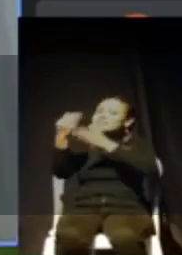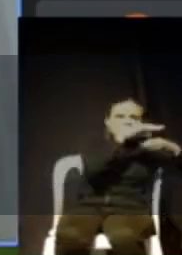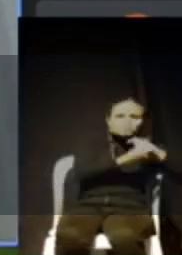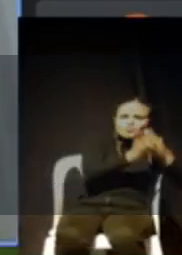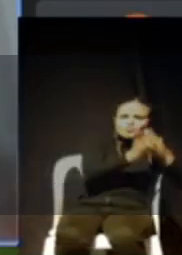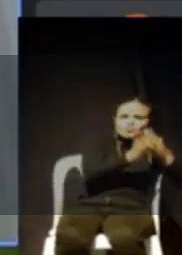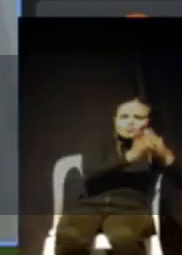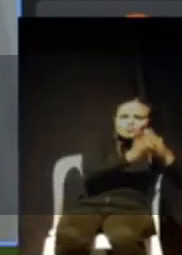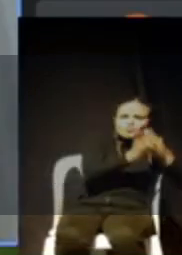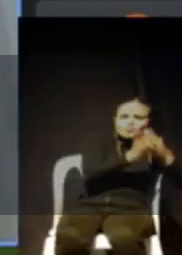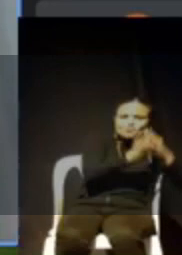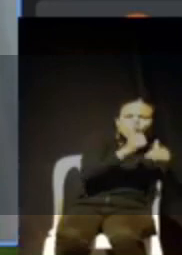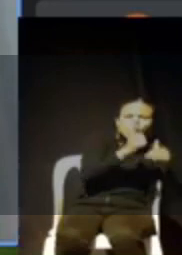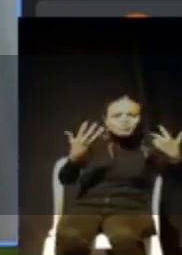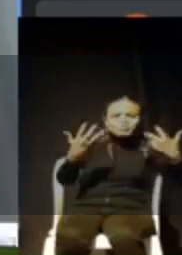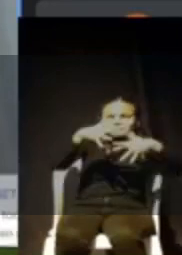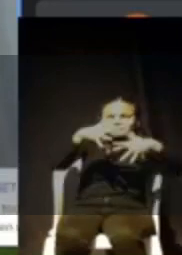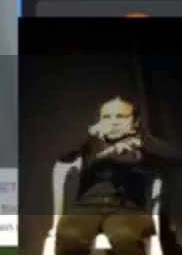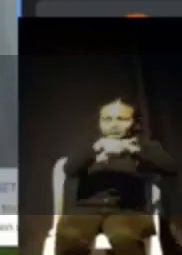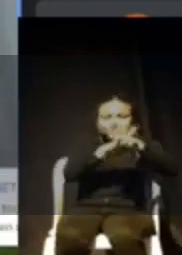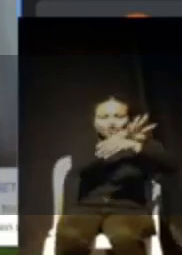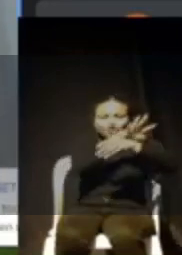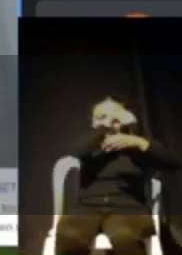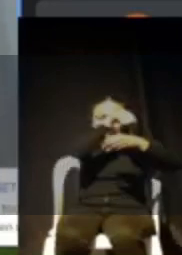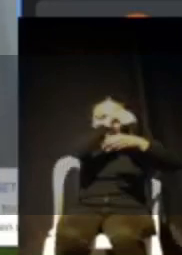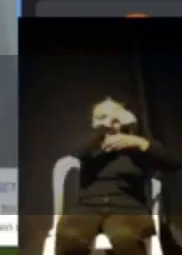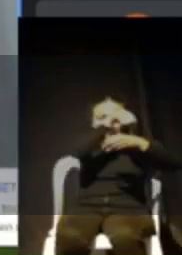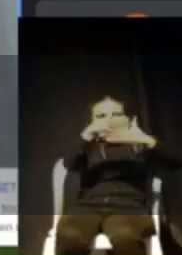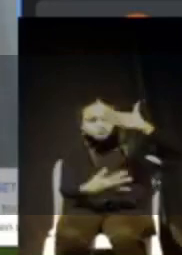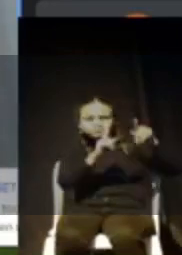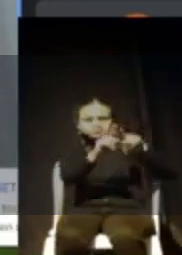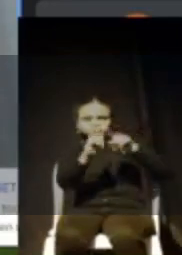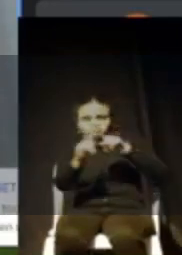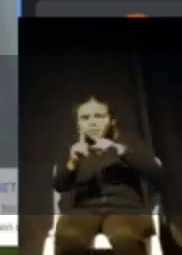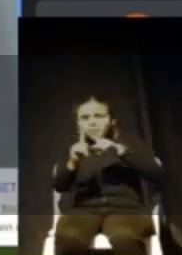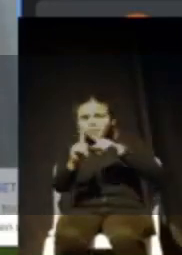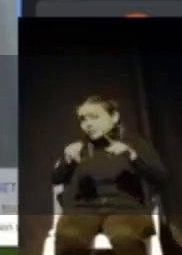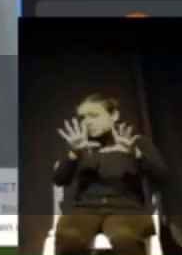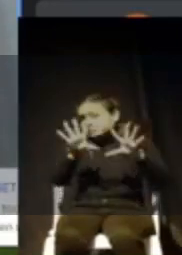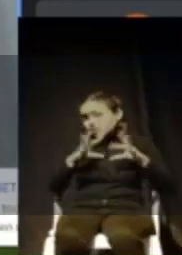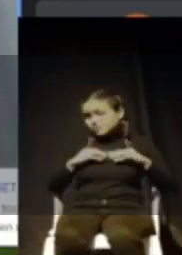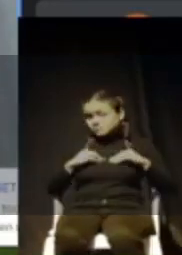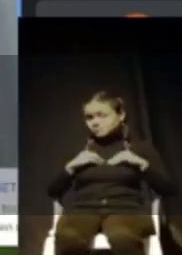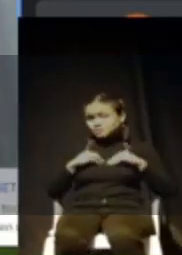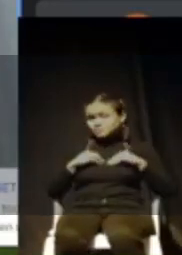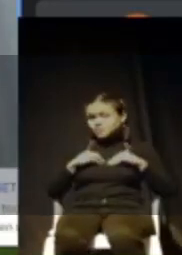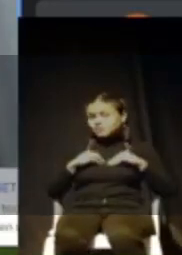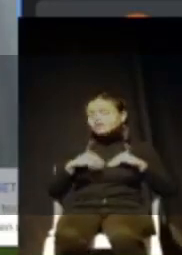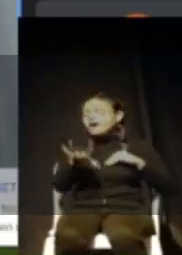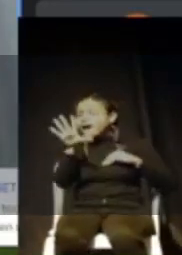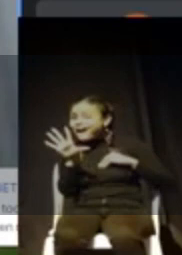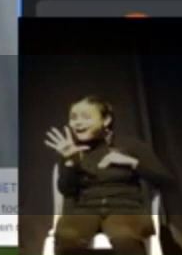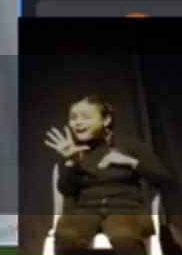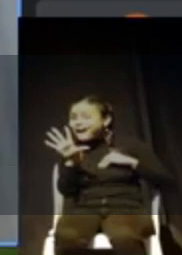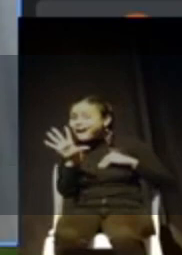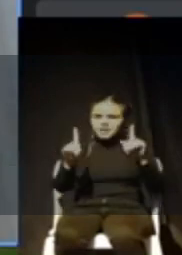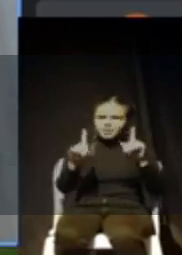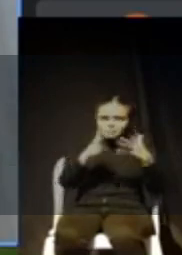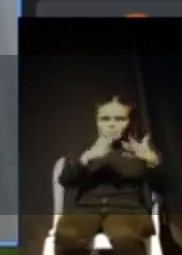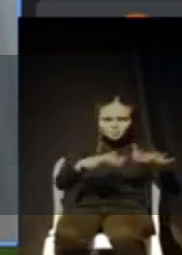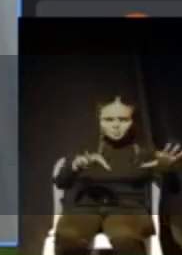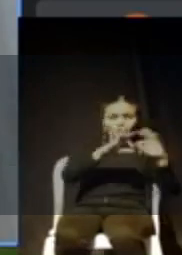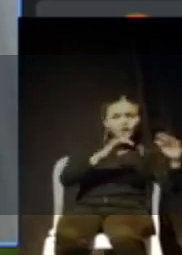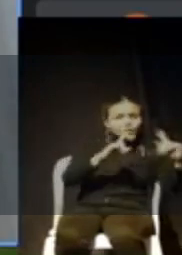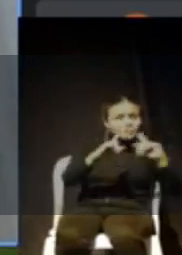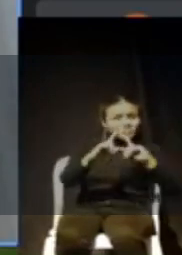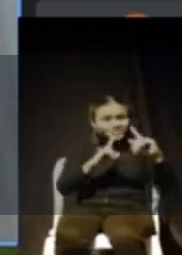podemos nombrar de alguna manera integracionista, de contenido y o de adopción. Aunque parte del adentro y tiende al diálogo,